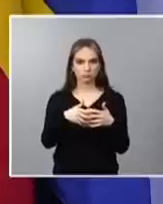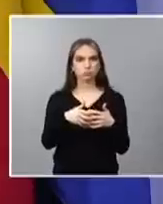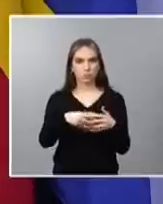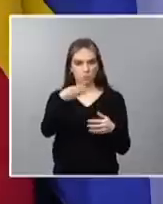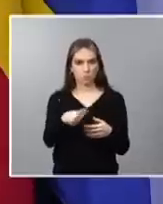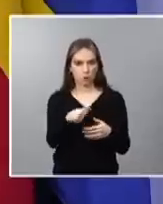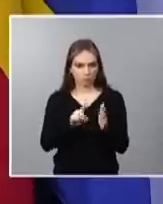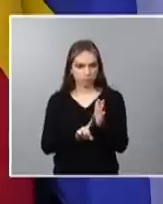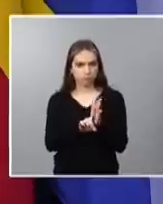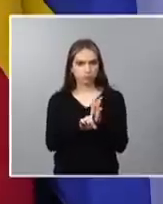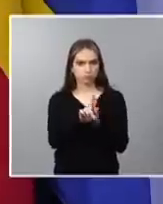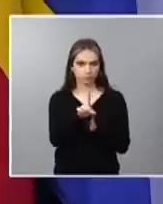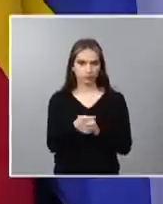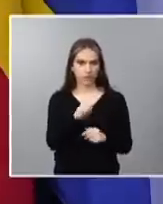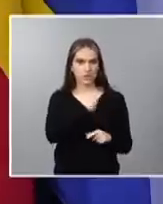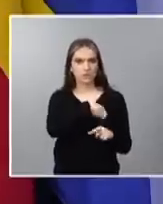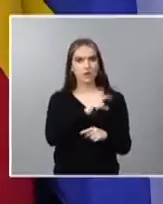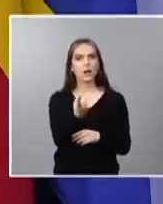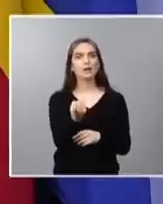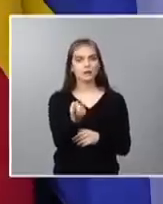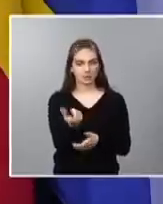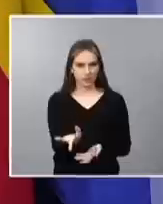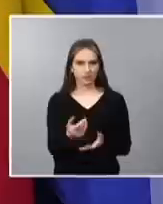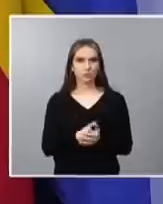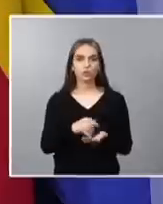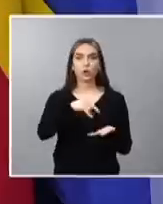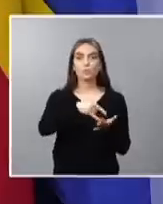Claro. Que Reyes Maroto, cuando está hablando de mantendrá